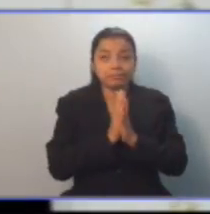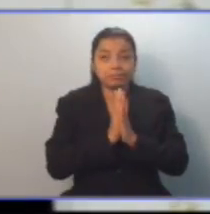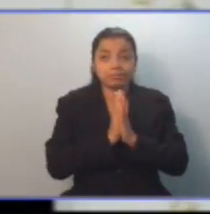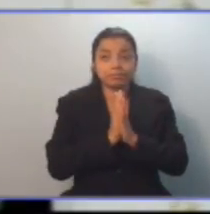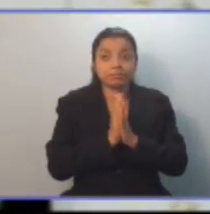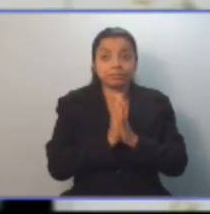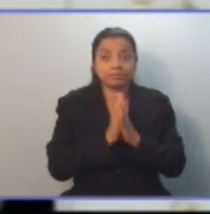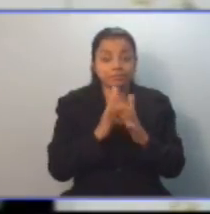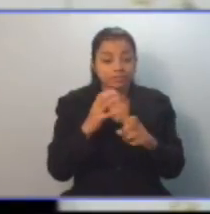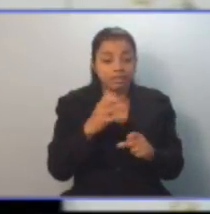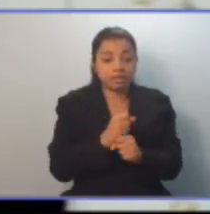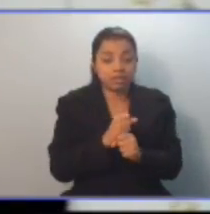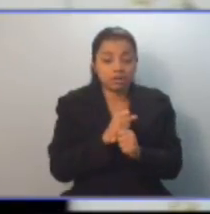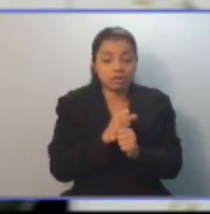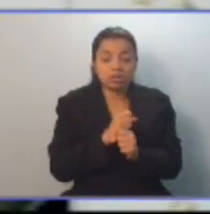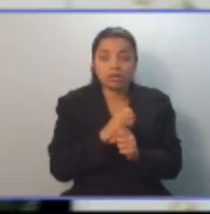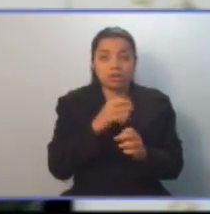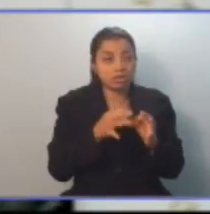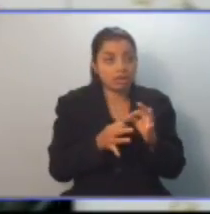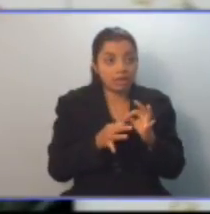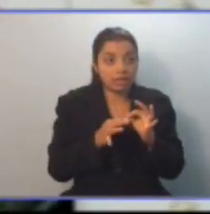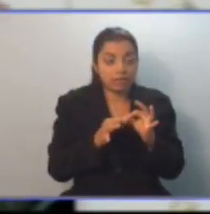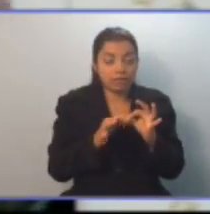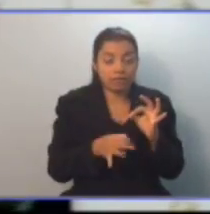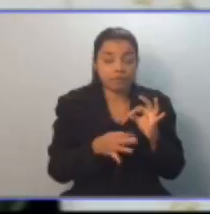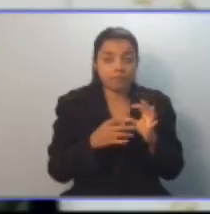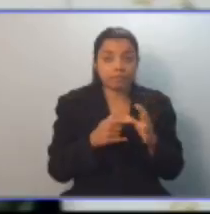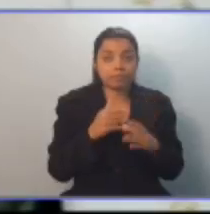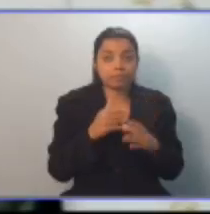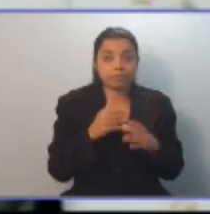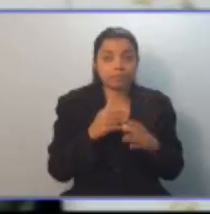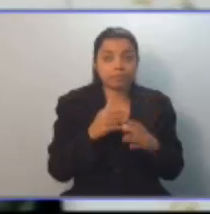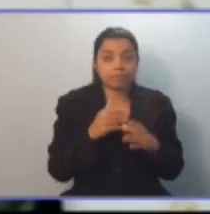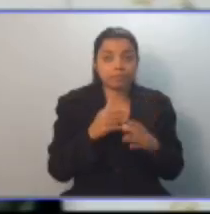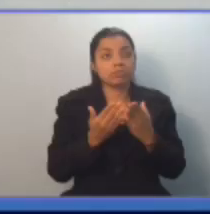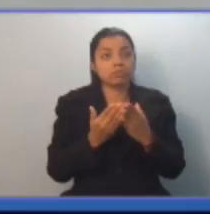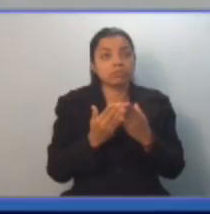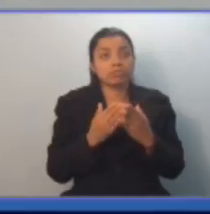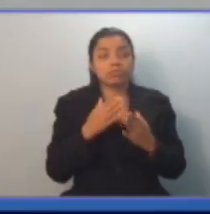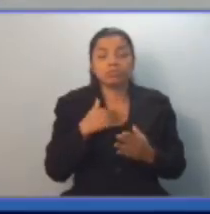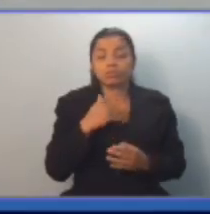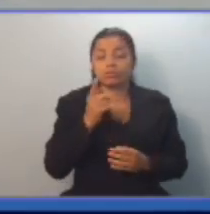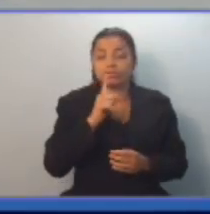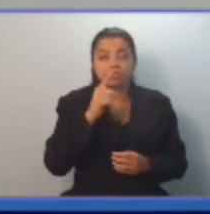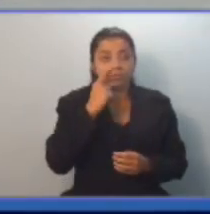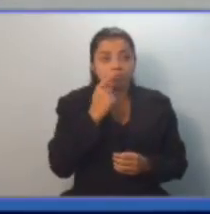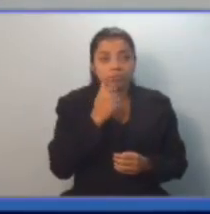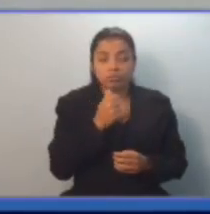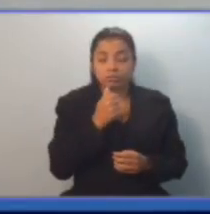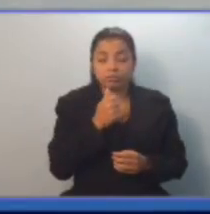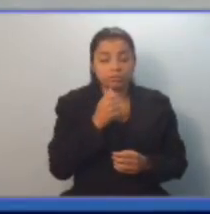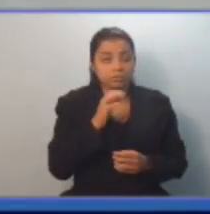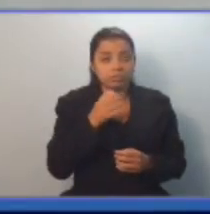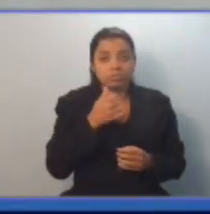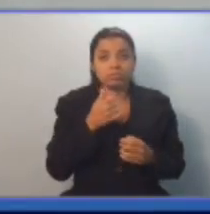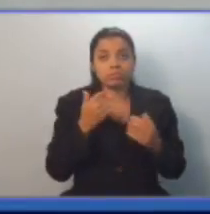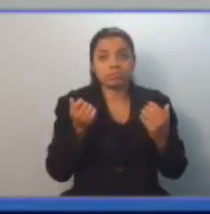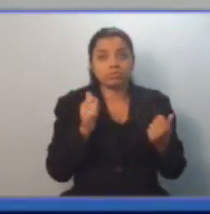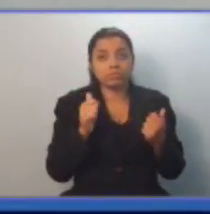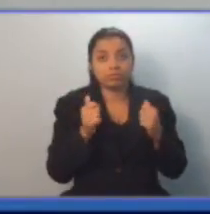del sustrato fáctico del peticionario, de una inconstitucionalidad o de un amparo, yo eso no lo veo bien. Entonces, si